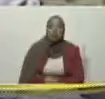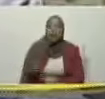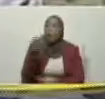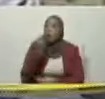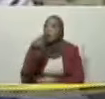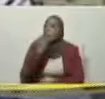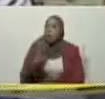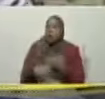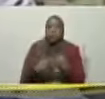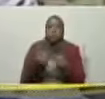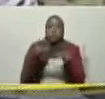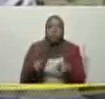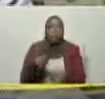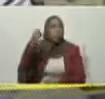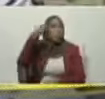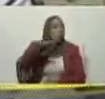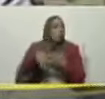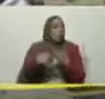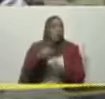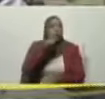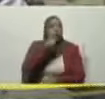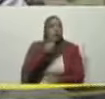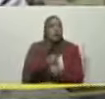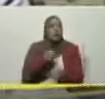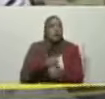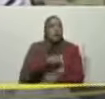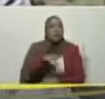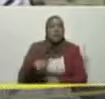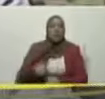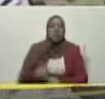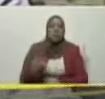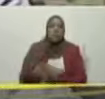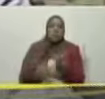Alimentación, luz, agua, la limpieza.